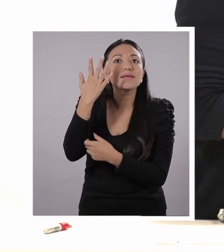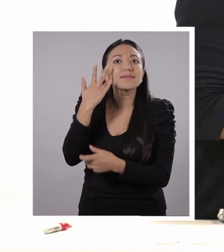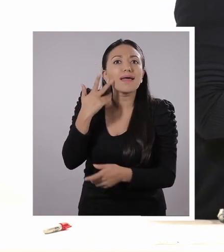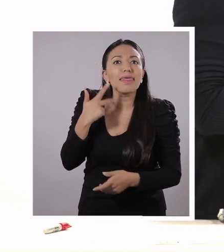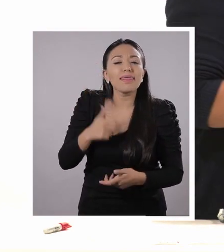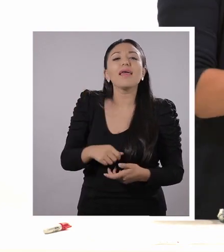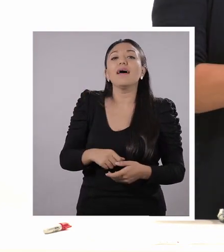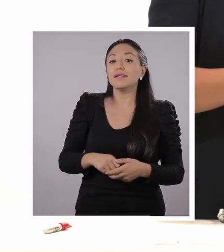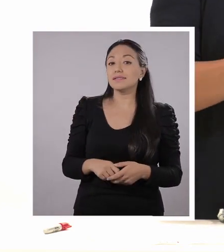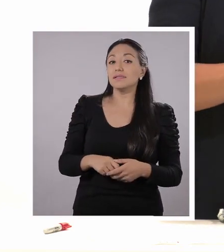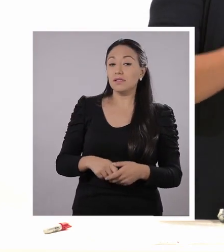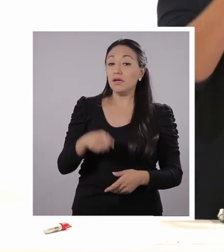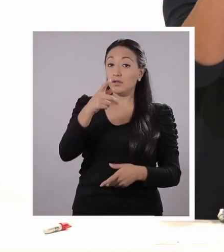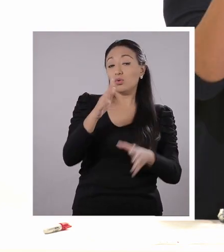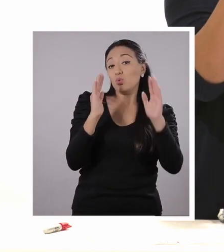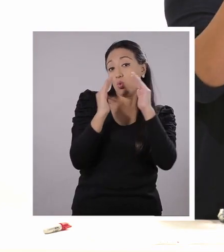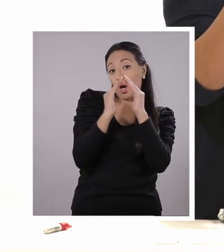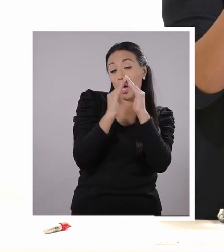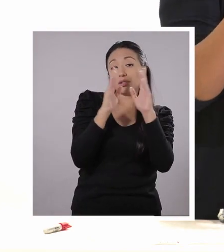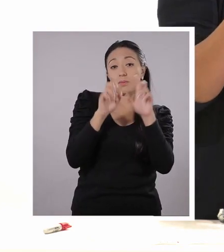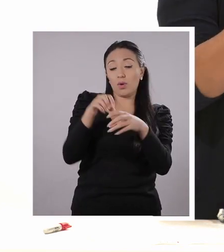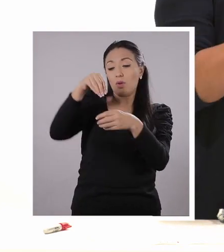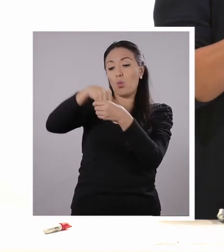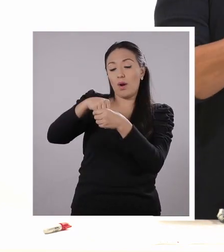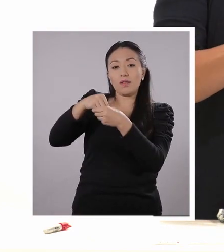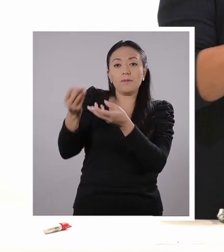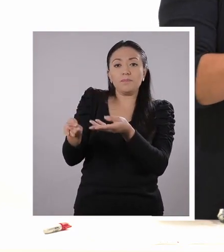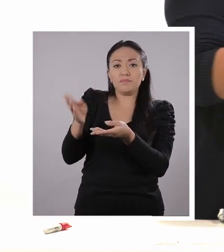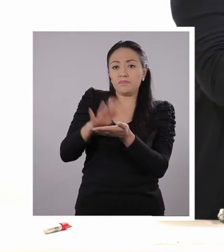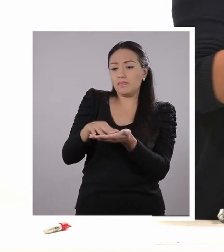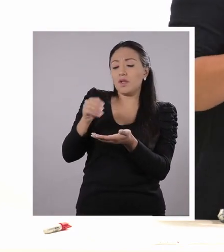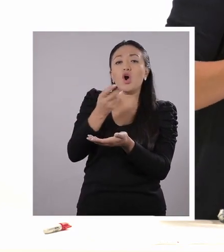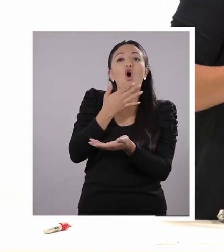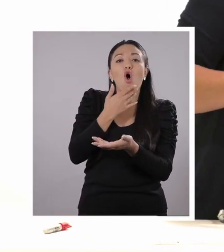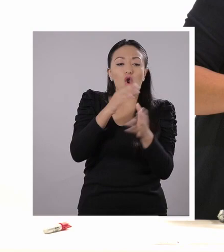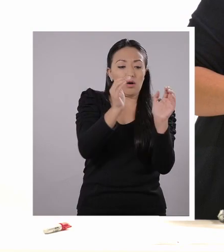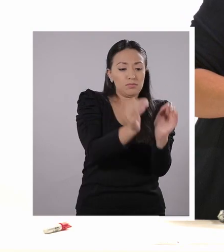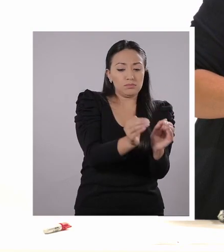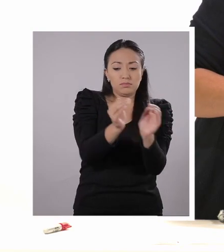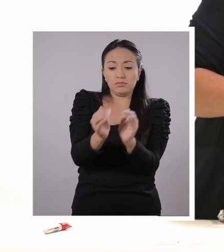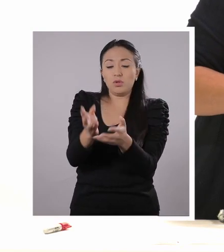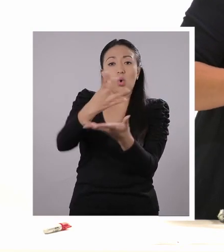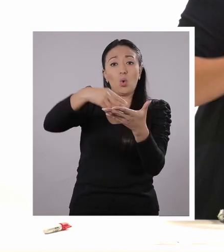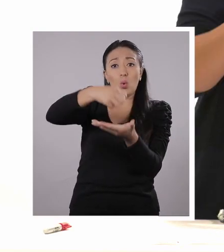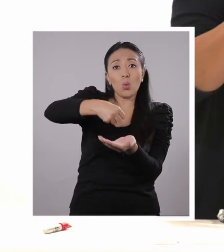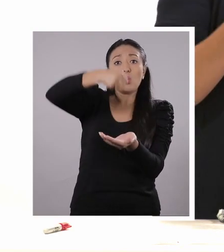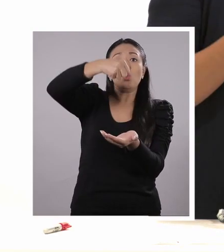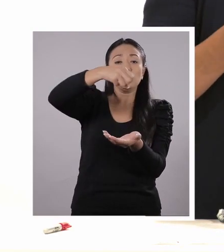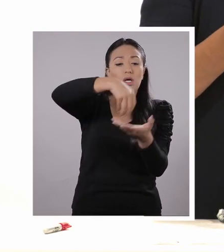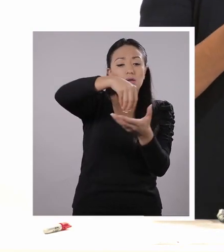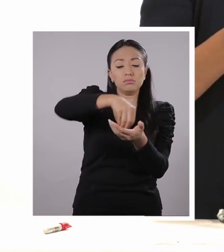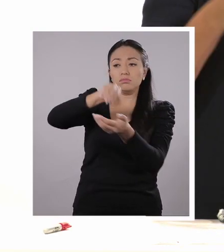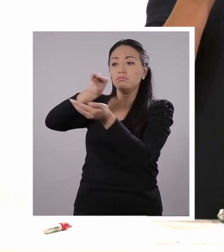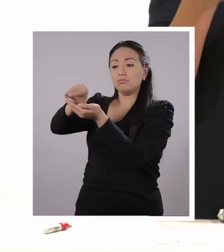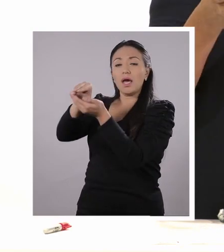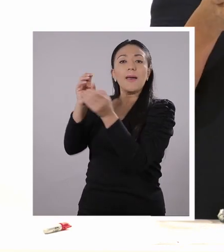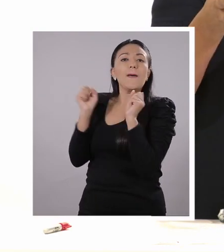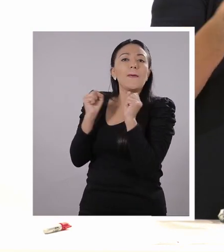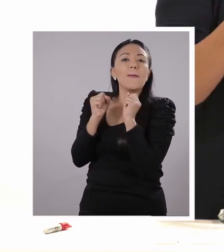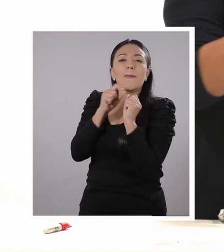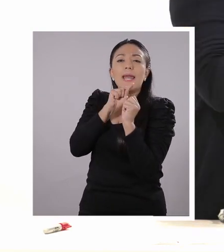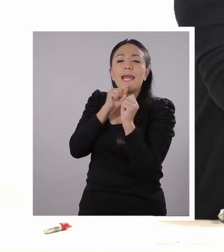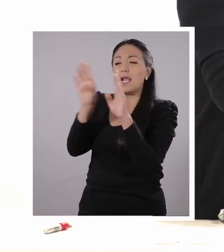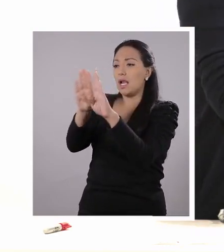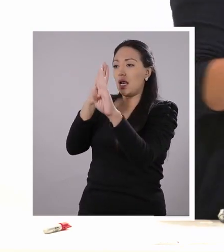durante 15 días. ¿Ya? Es una plastilina casera. Ustedes la van a guardar, la pueden guardar así por colores, en una fundita, en su